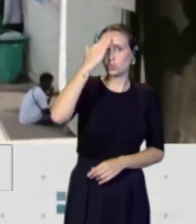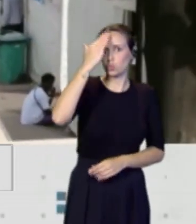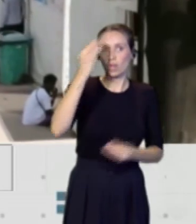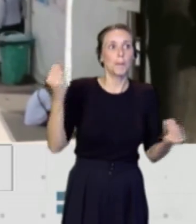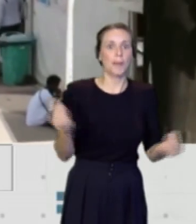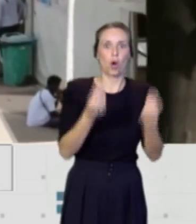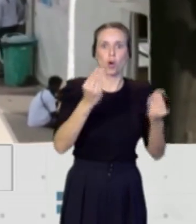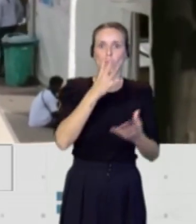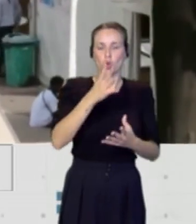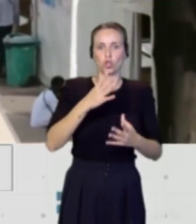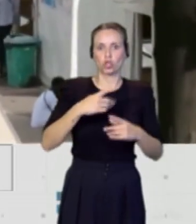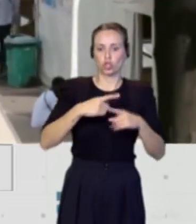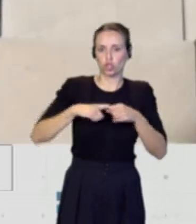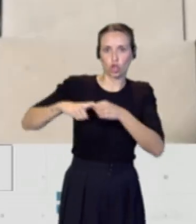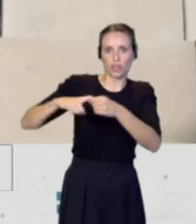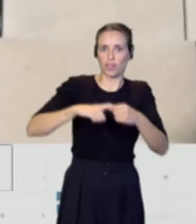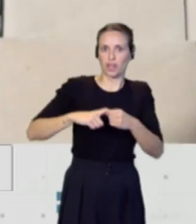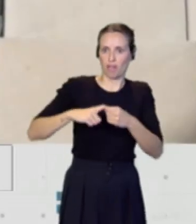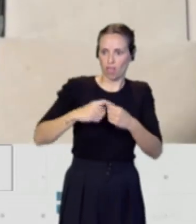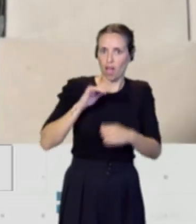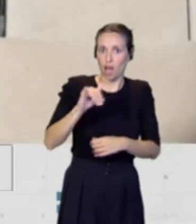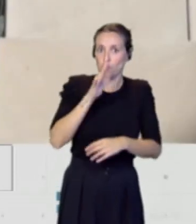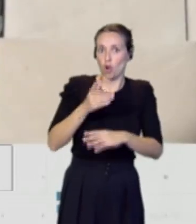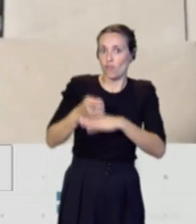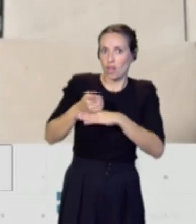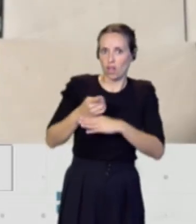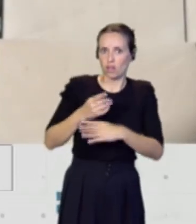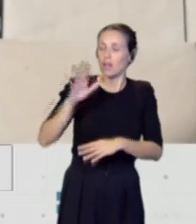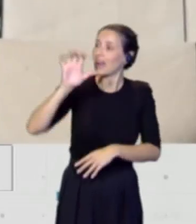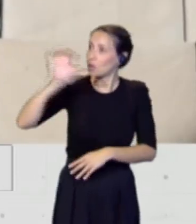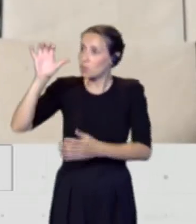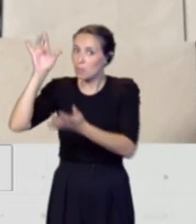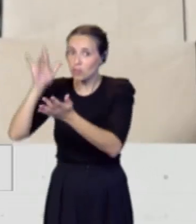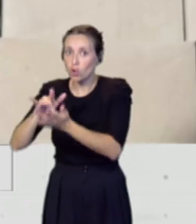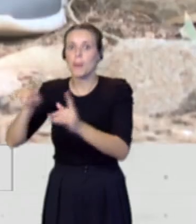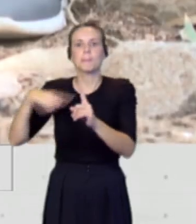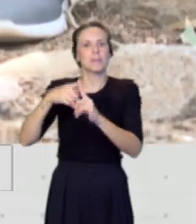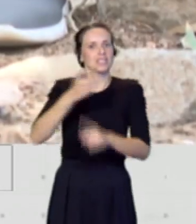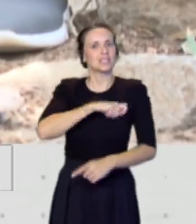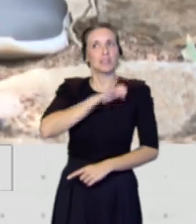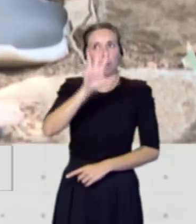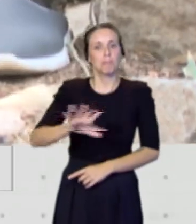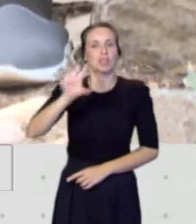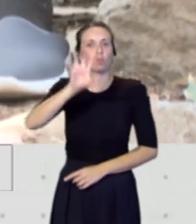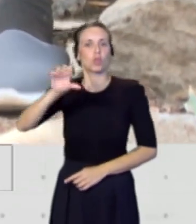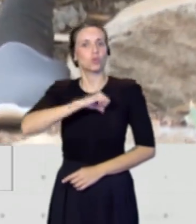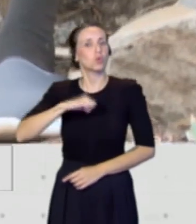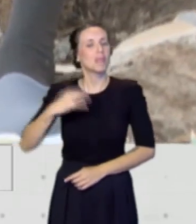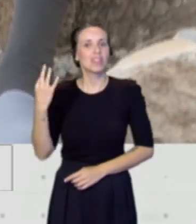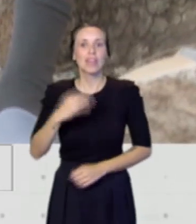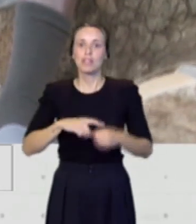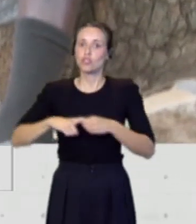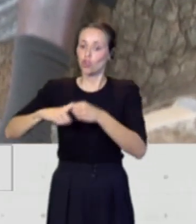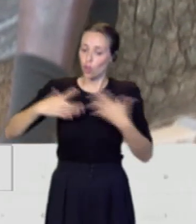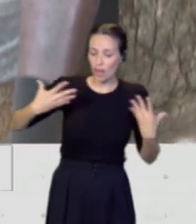solidaridad vinculante, que insisto, la hemos articulado en Europa, la tenemos que practicar también en la España de las autonomías. El resto de las comunidades autónomas tienen que ser solidarias con Canarias y